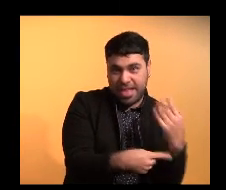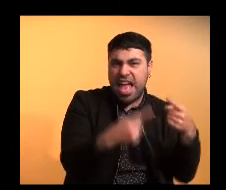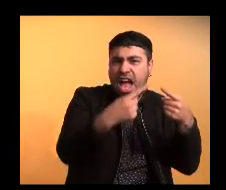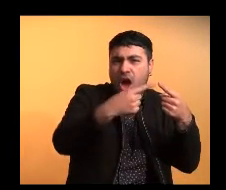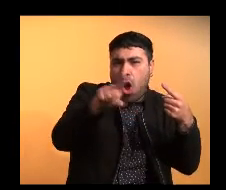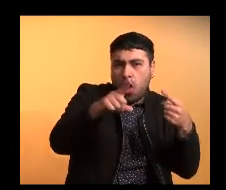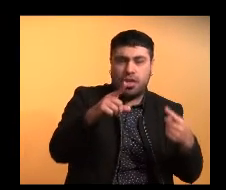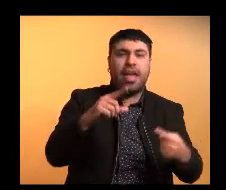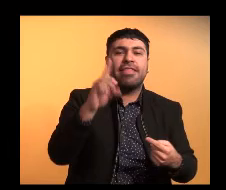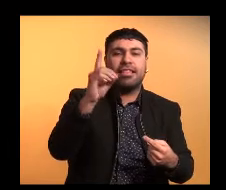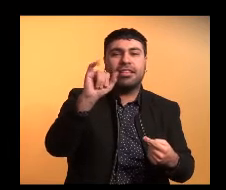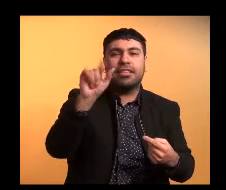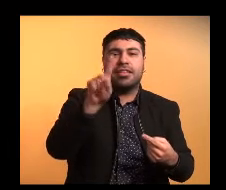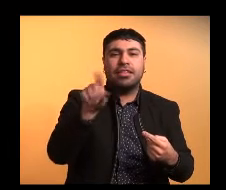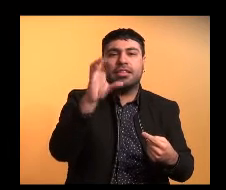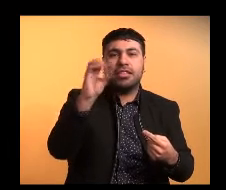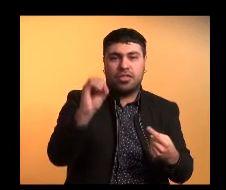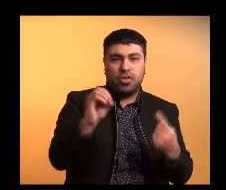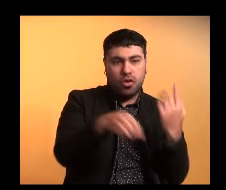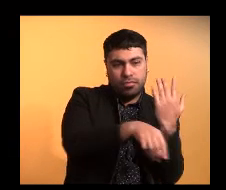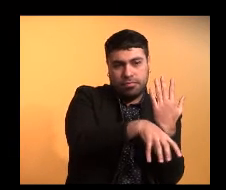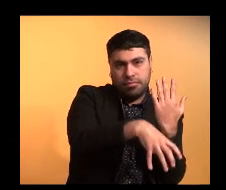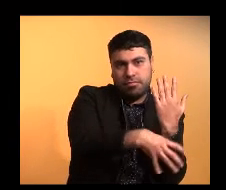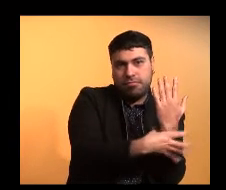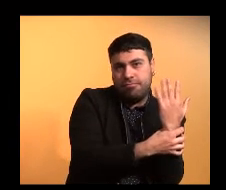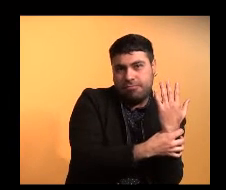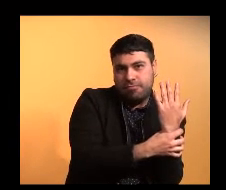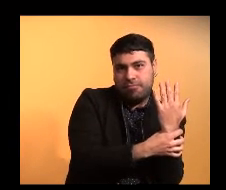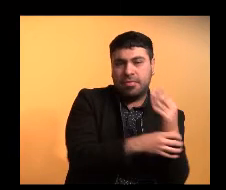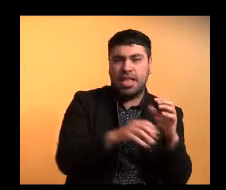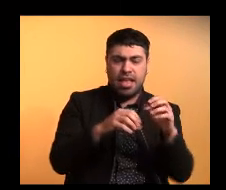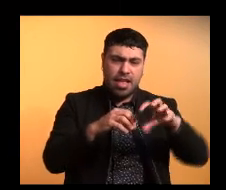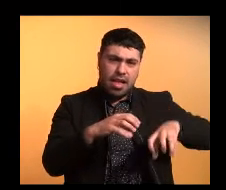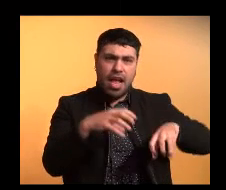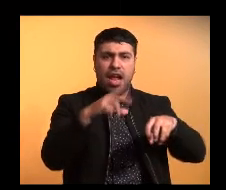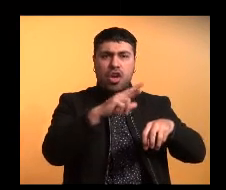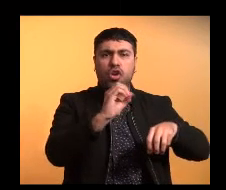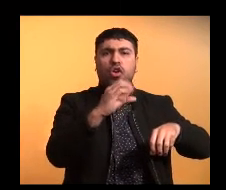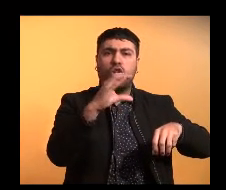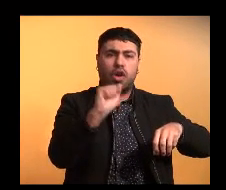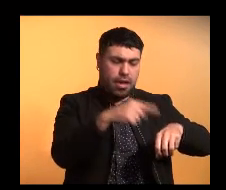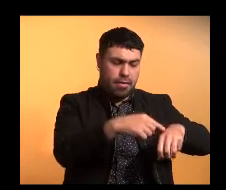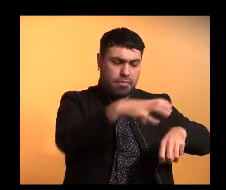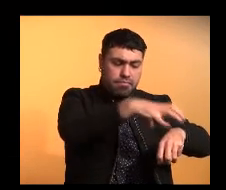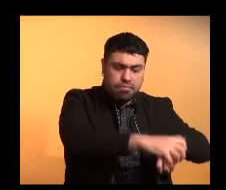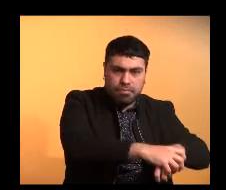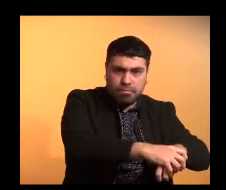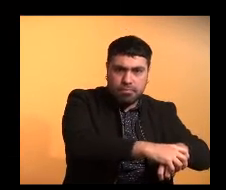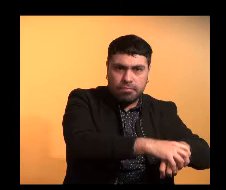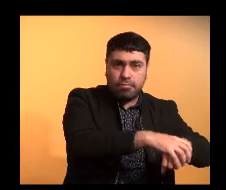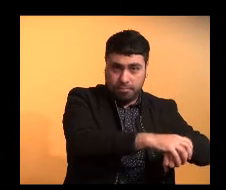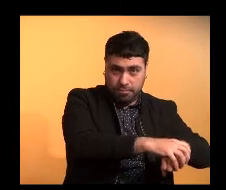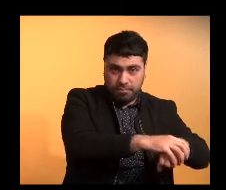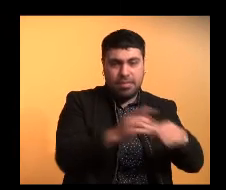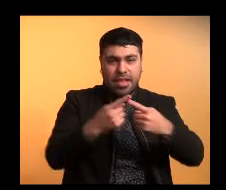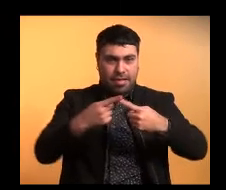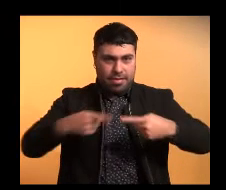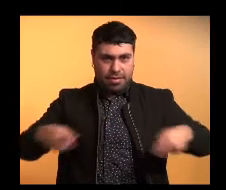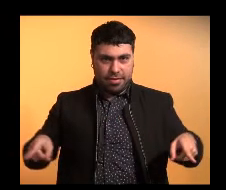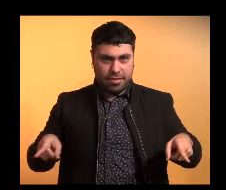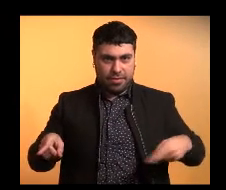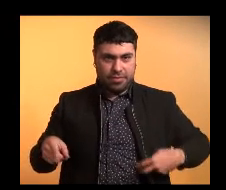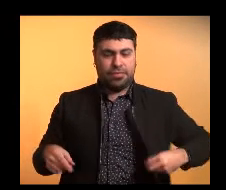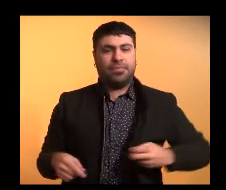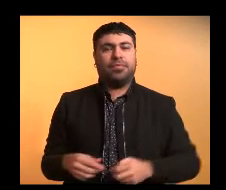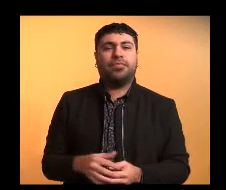permite la adición al sustrato. Una estructura que se llama estipe, que sería el címer al tallo, que es una estructura de soporte, y zonas